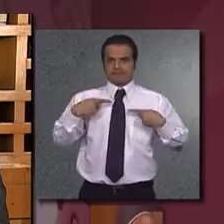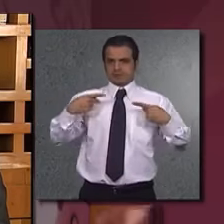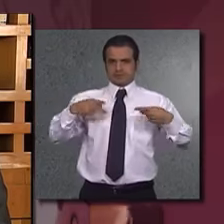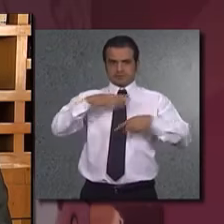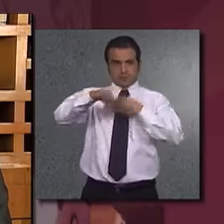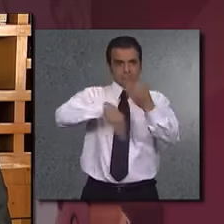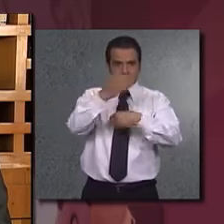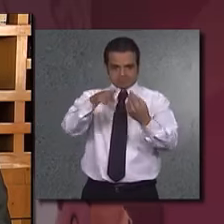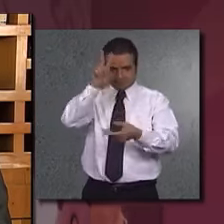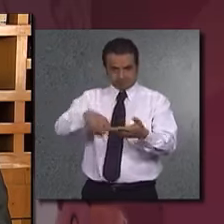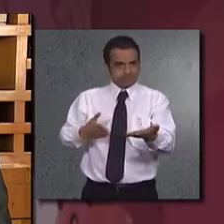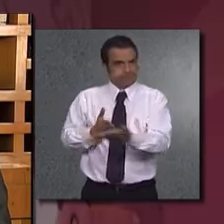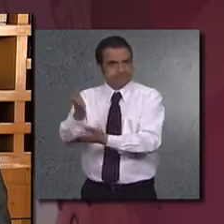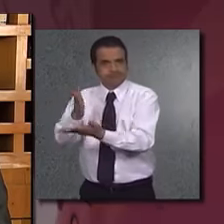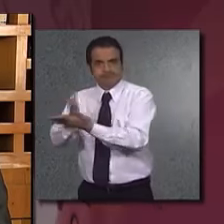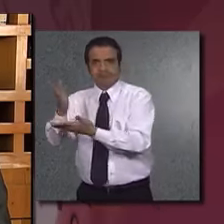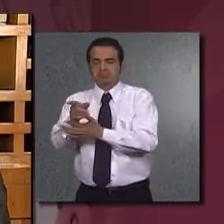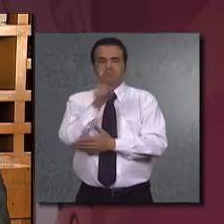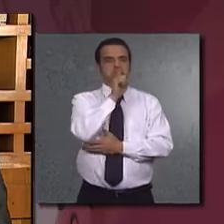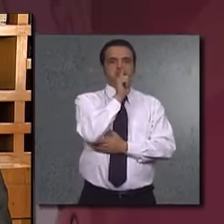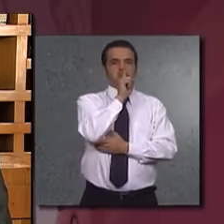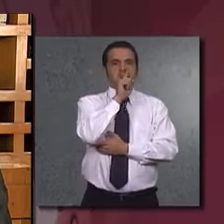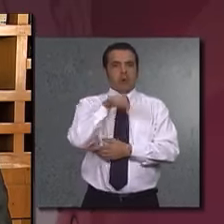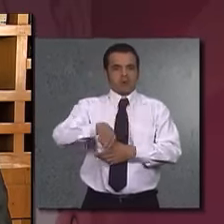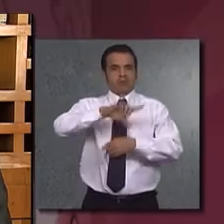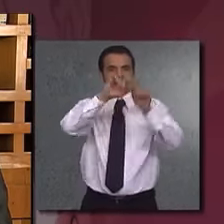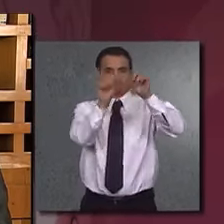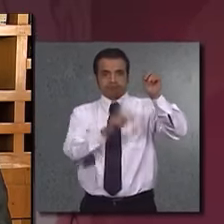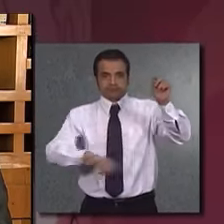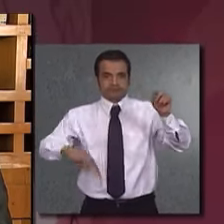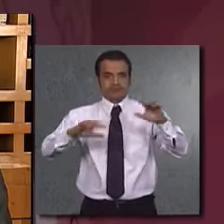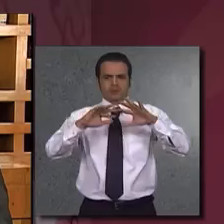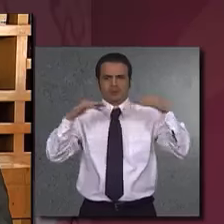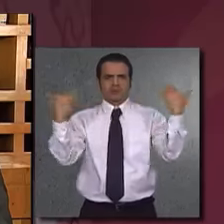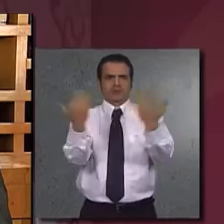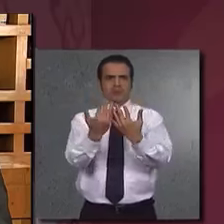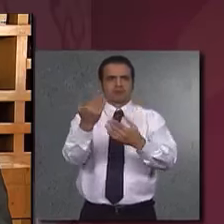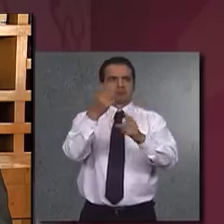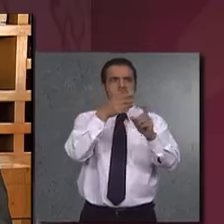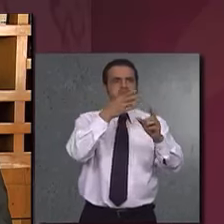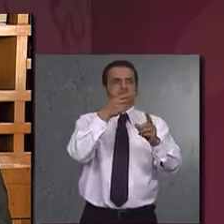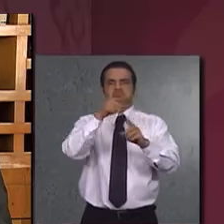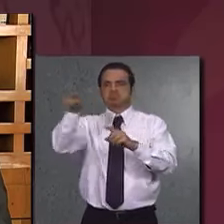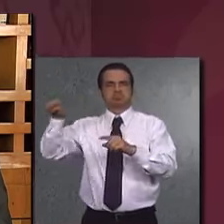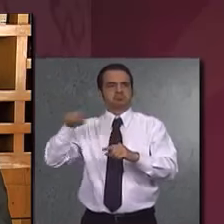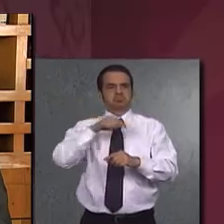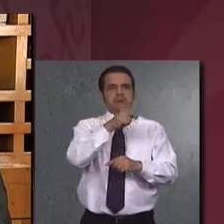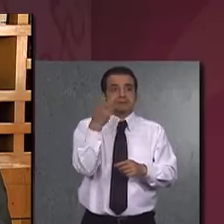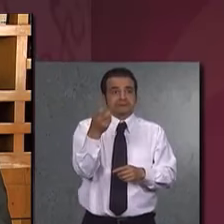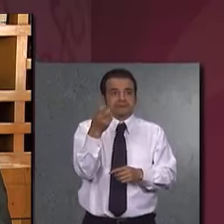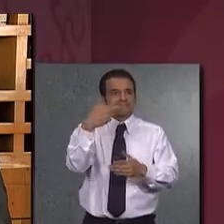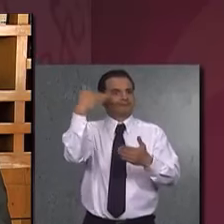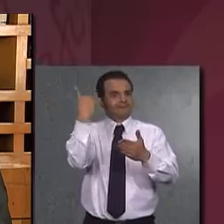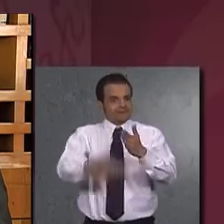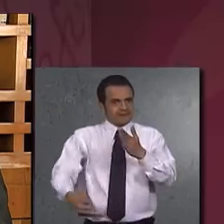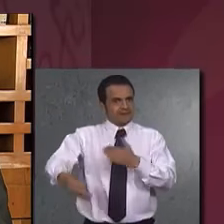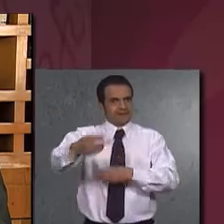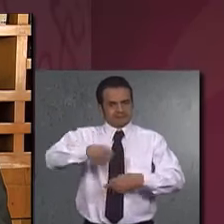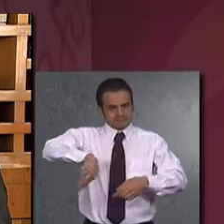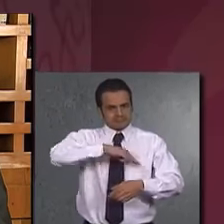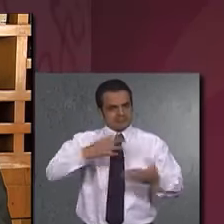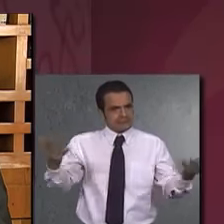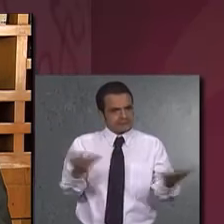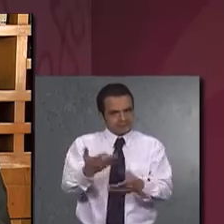las personas. Esto no es real ni en México ni en el mundo, y por eso se toman una serie de medidas